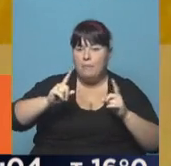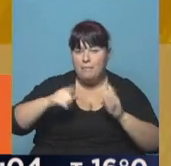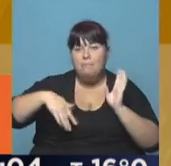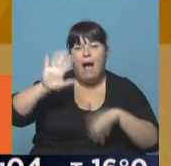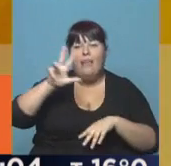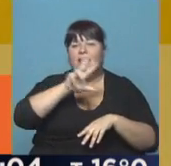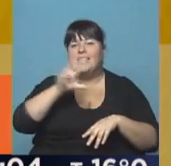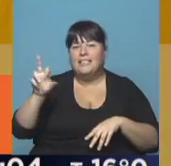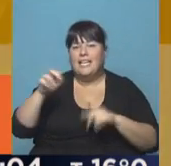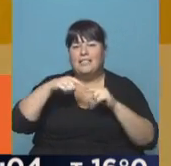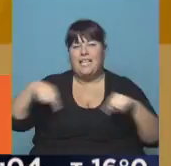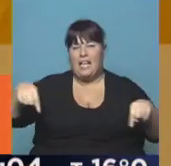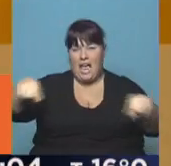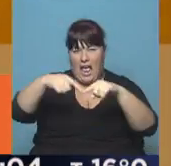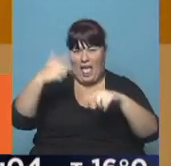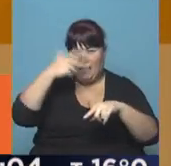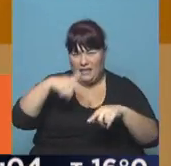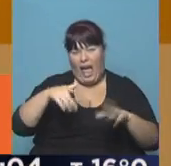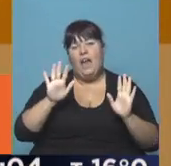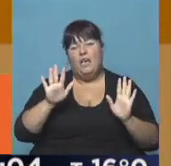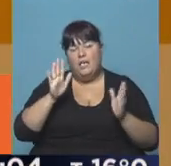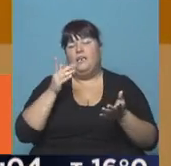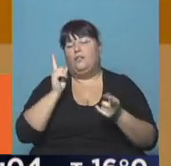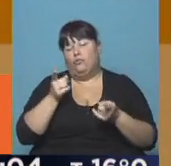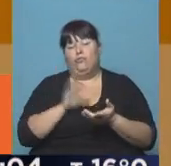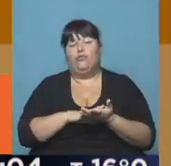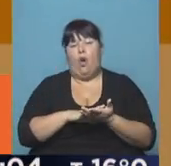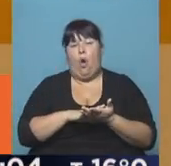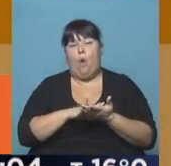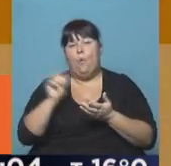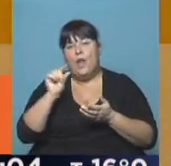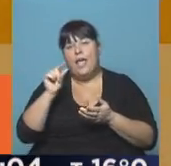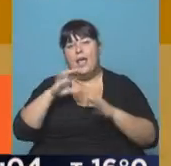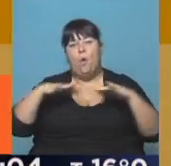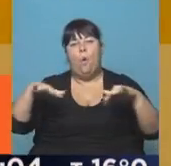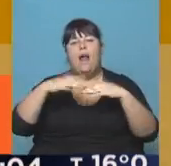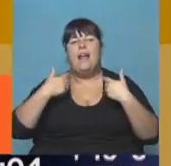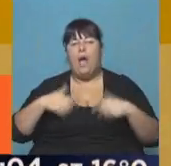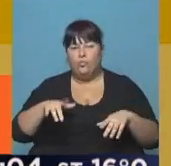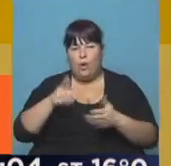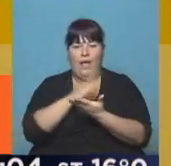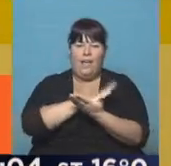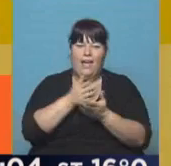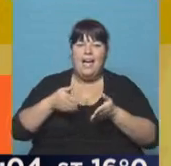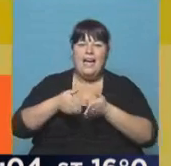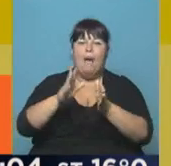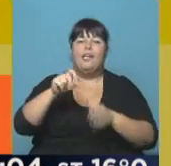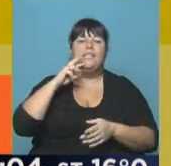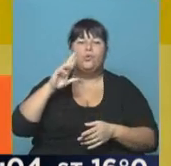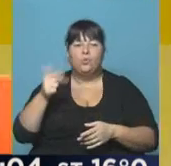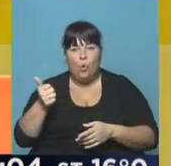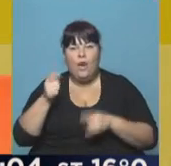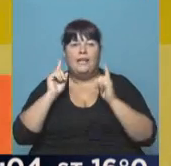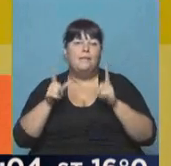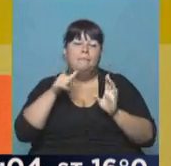de 300 hectáreas, por supuesto, que tiene que ver entonces con parte de la reserva natural que divide el camino de Cintura y